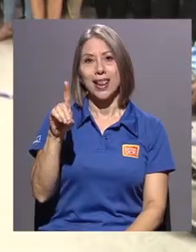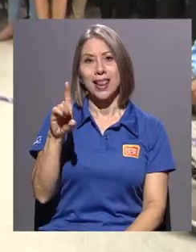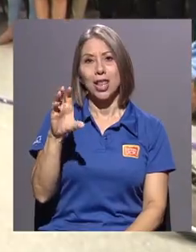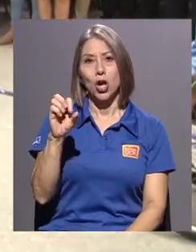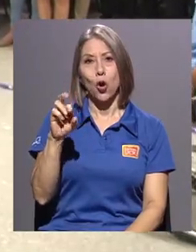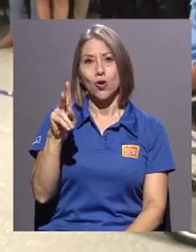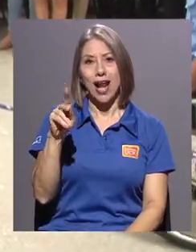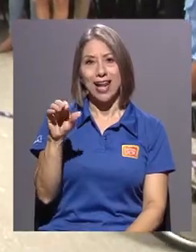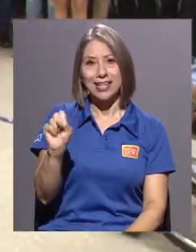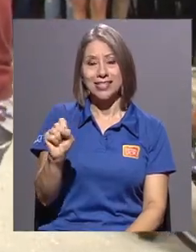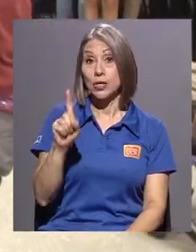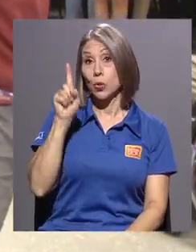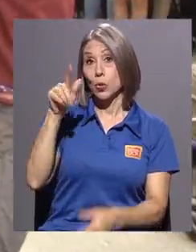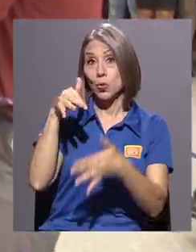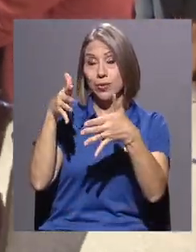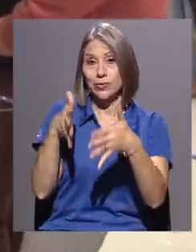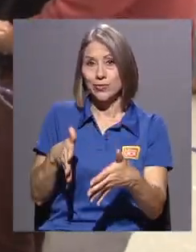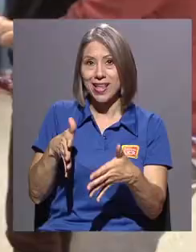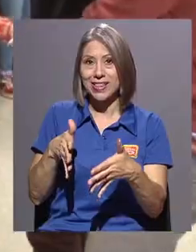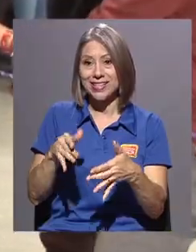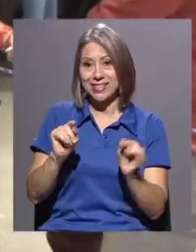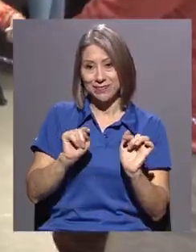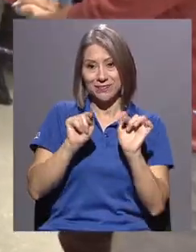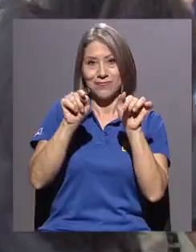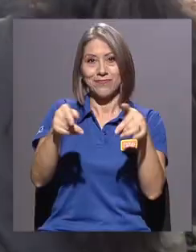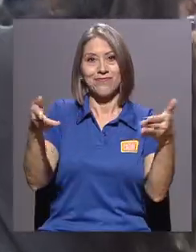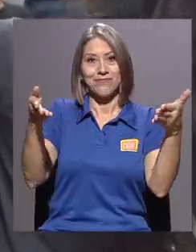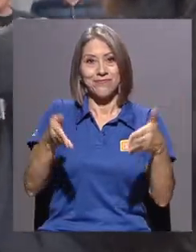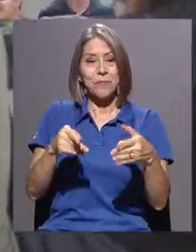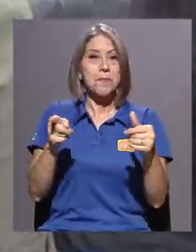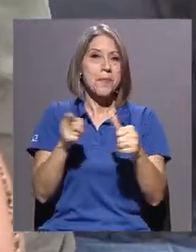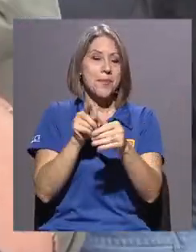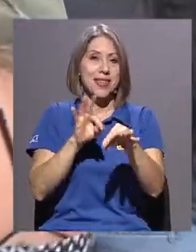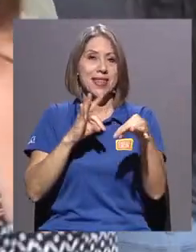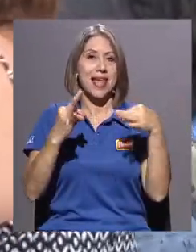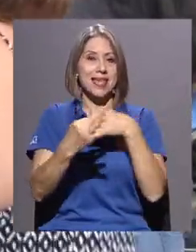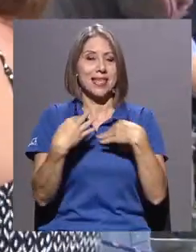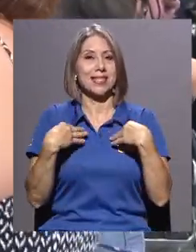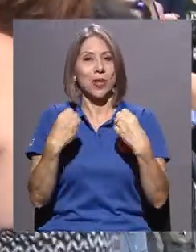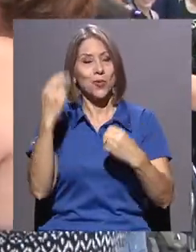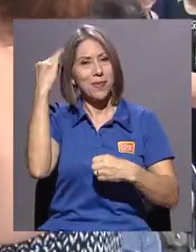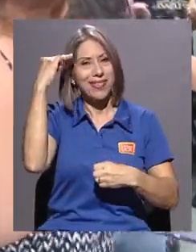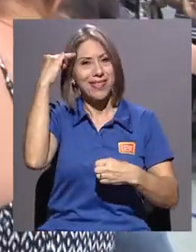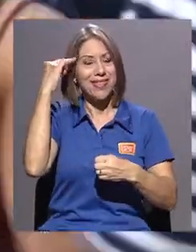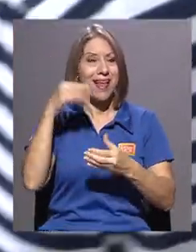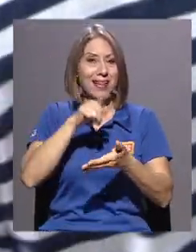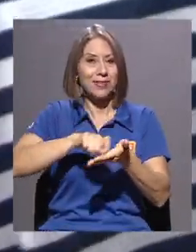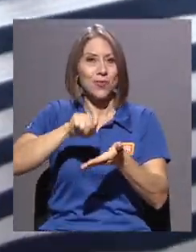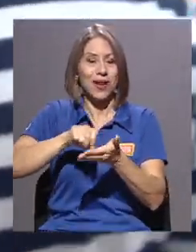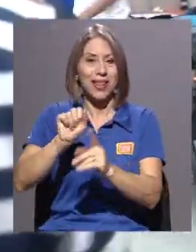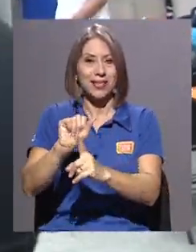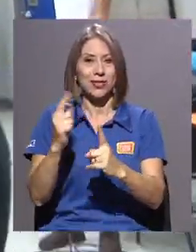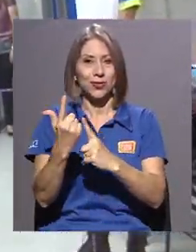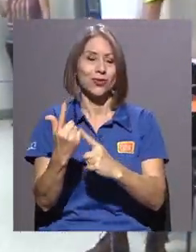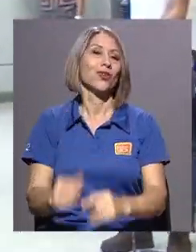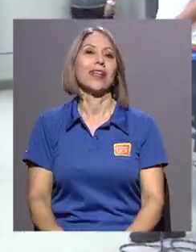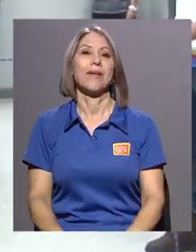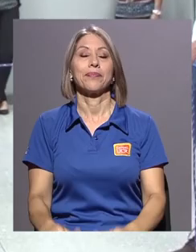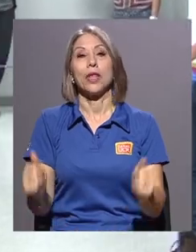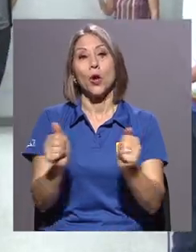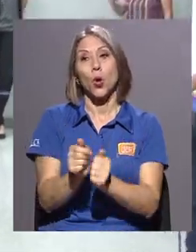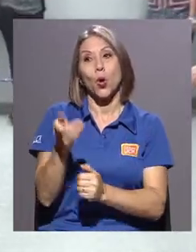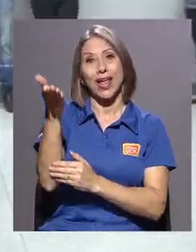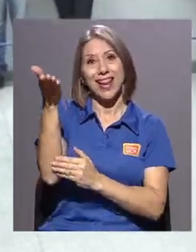fue uno de los estudiantes que estuvo presente en el primer taller de salud mental de la Escuela de Sociología. Junto a